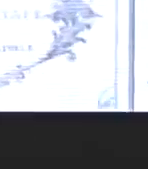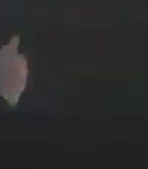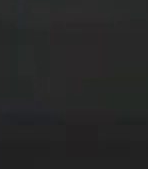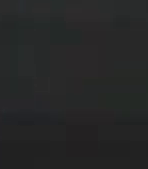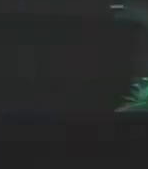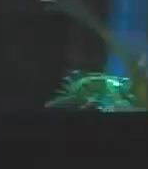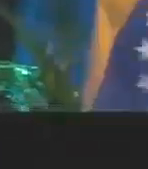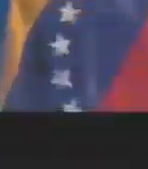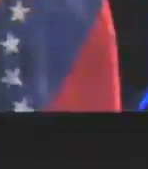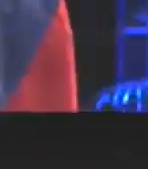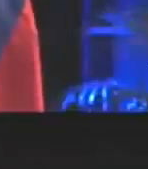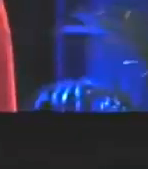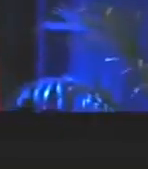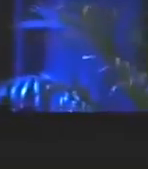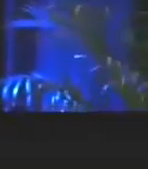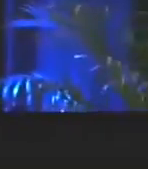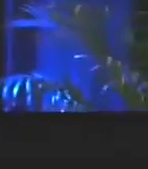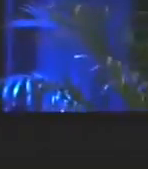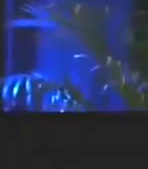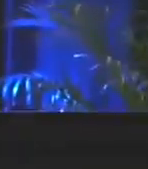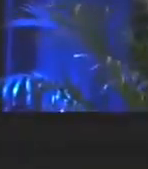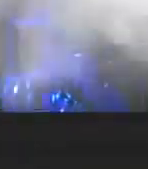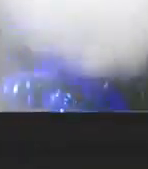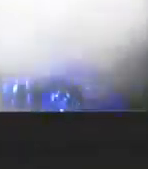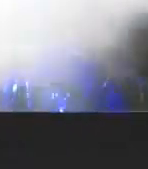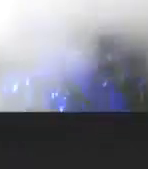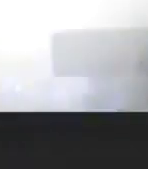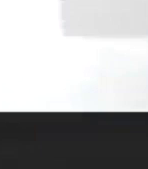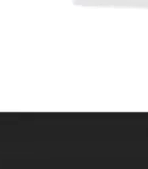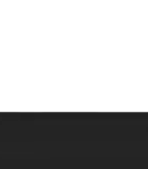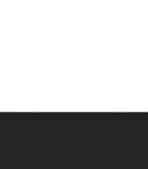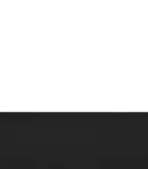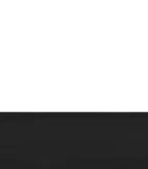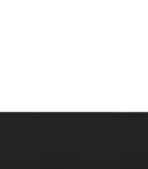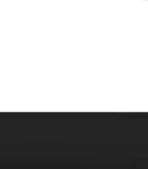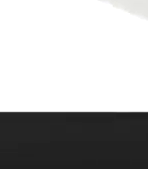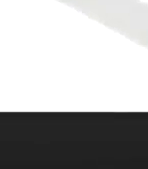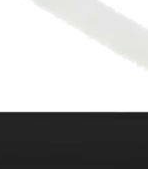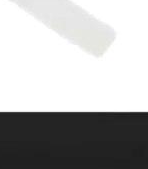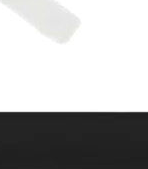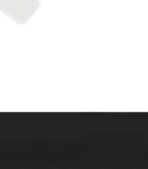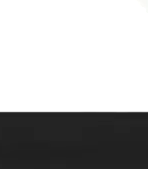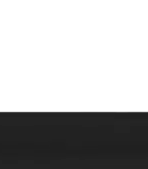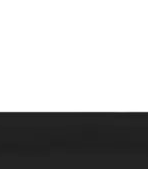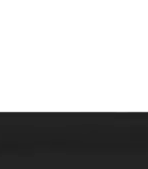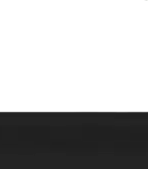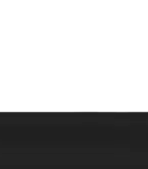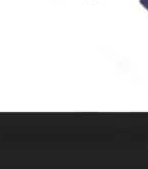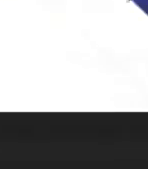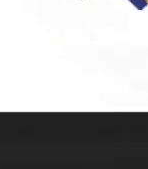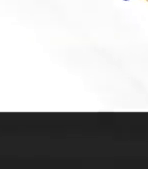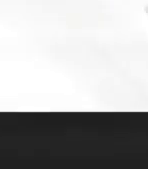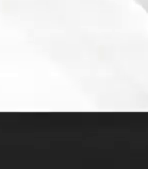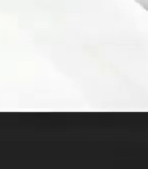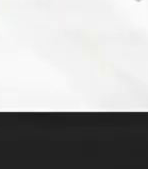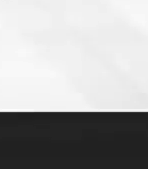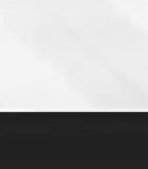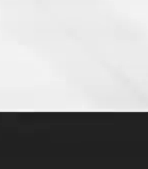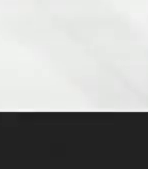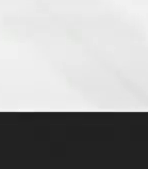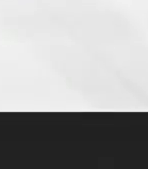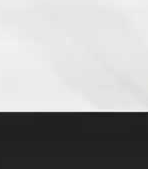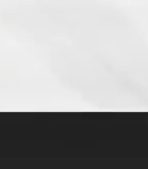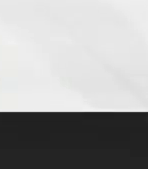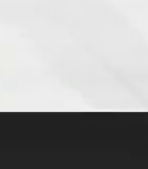Este jueves, sábado y domingo, por ANTV, tu canal al Parlamento. Saber es